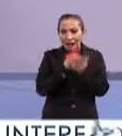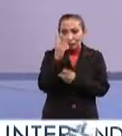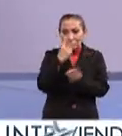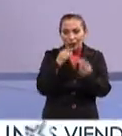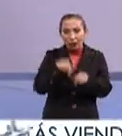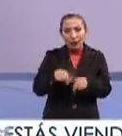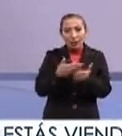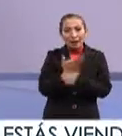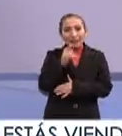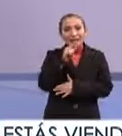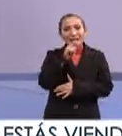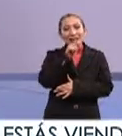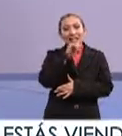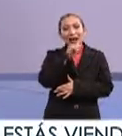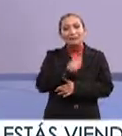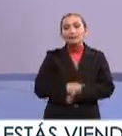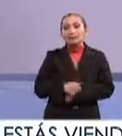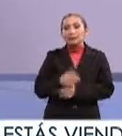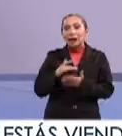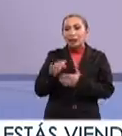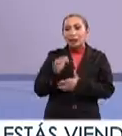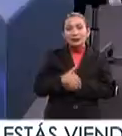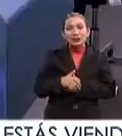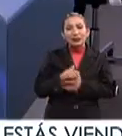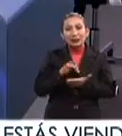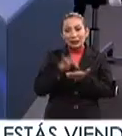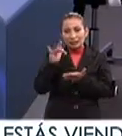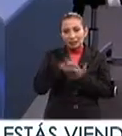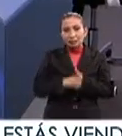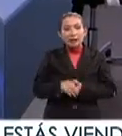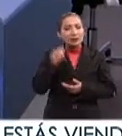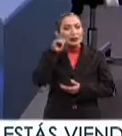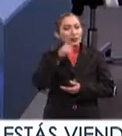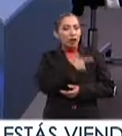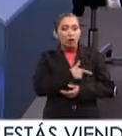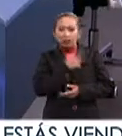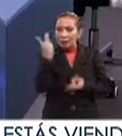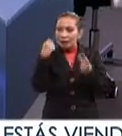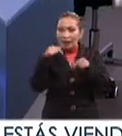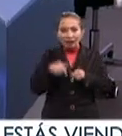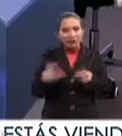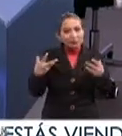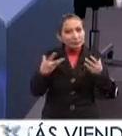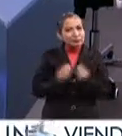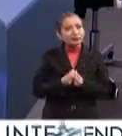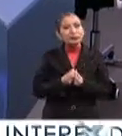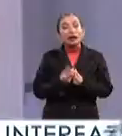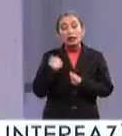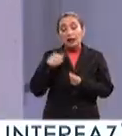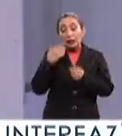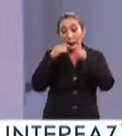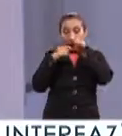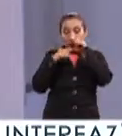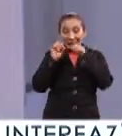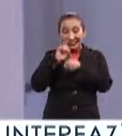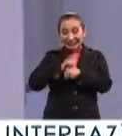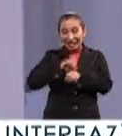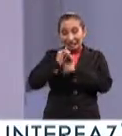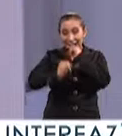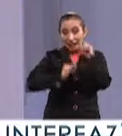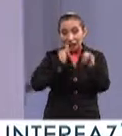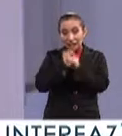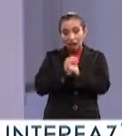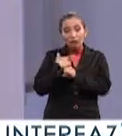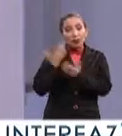con nosotros esta mañana, Trixia. Gracias, Anita, muchas gracias. Pues siempre es un gusto estar aquí contigo y bueno, en el marco del Día Internacional de la